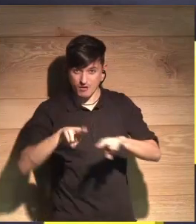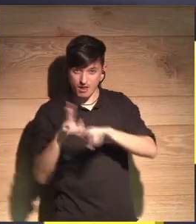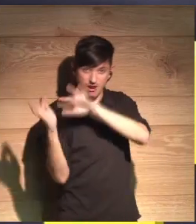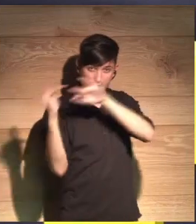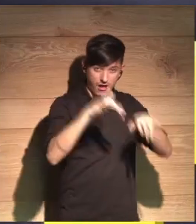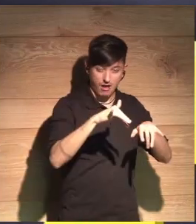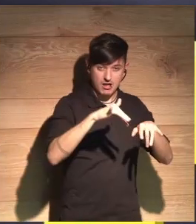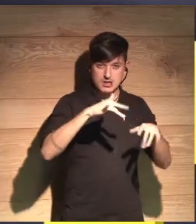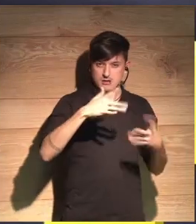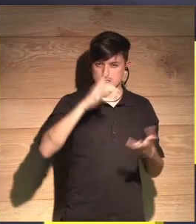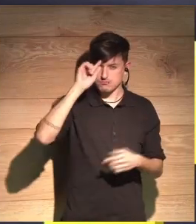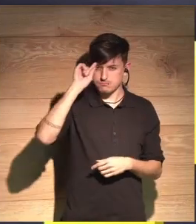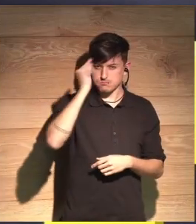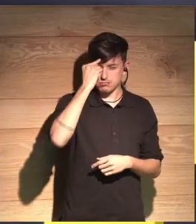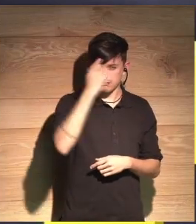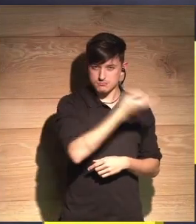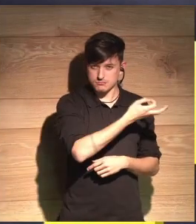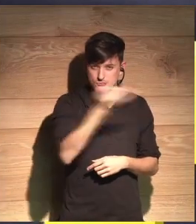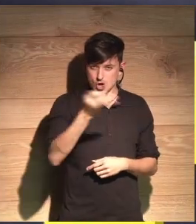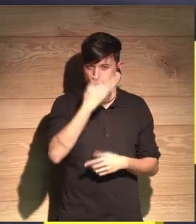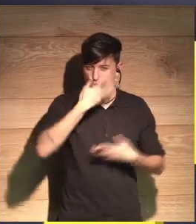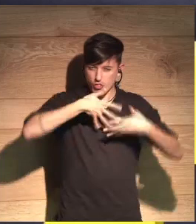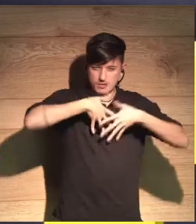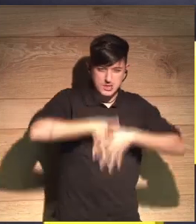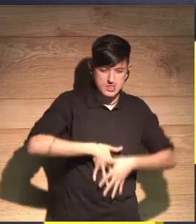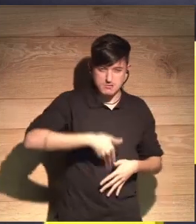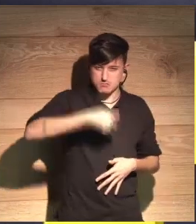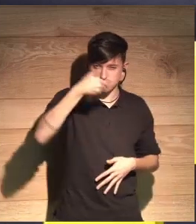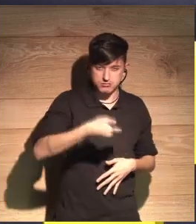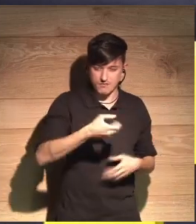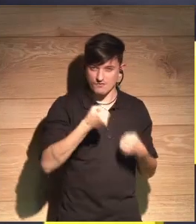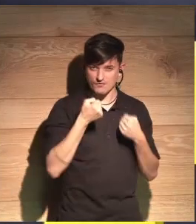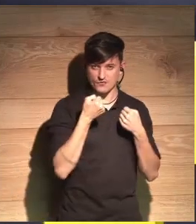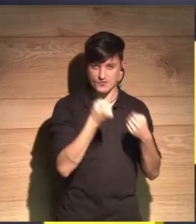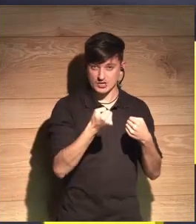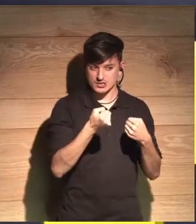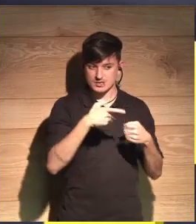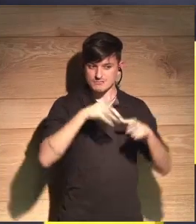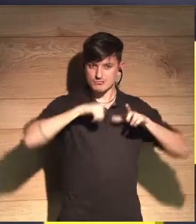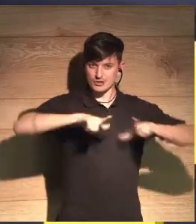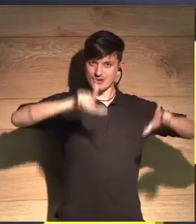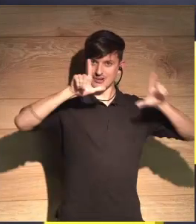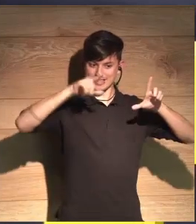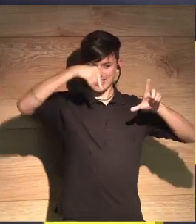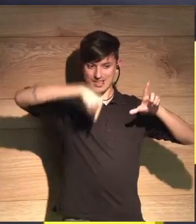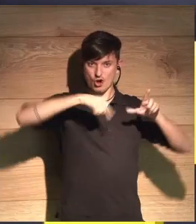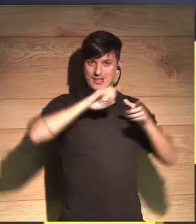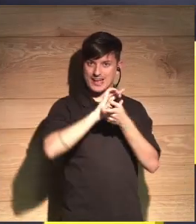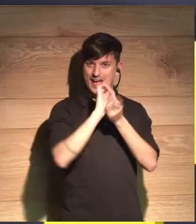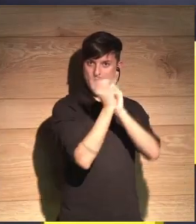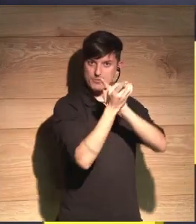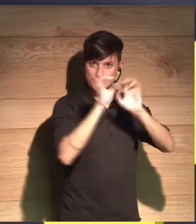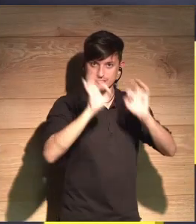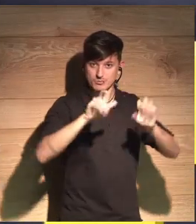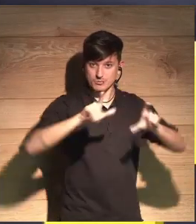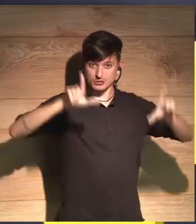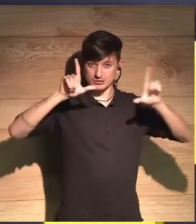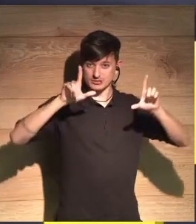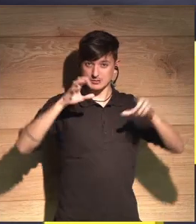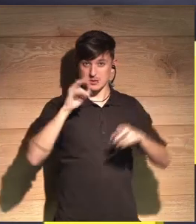gran conocimiento y que son protagonistas del cambio en el que estamos viviendo hoy su visión su